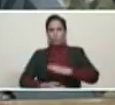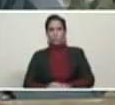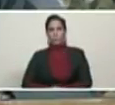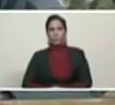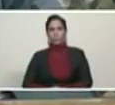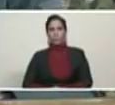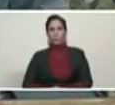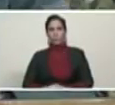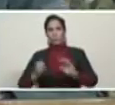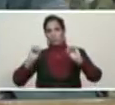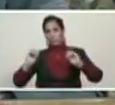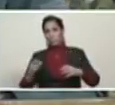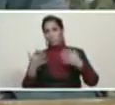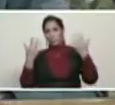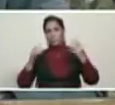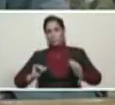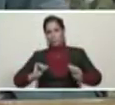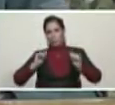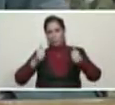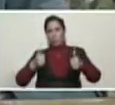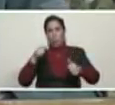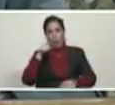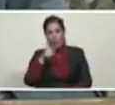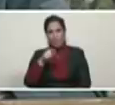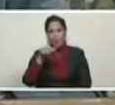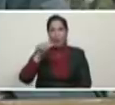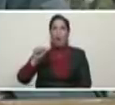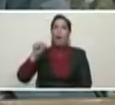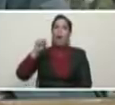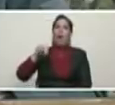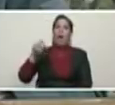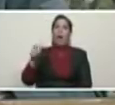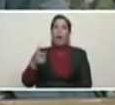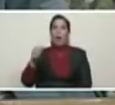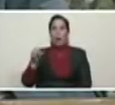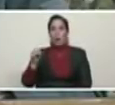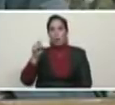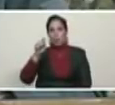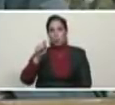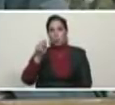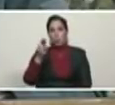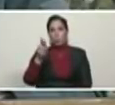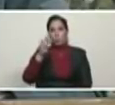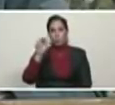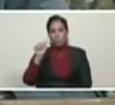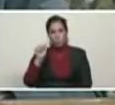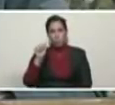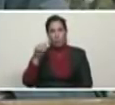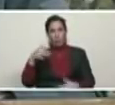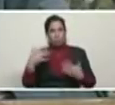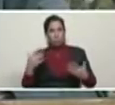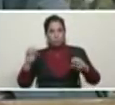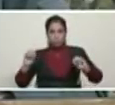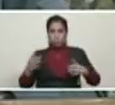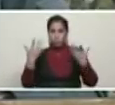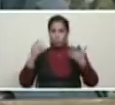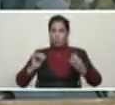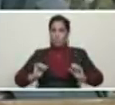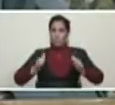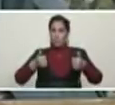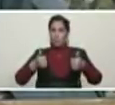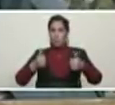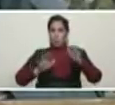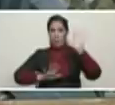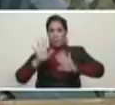La gloria se inició aquí, en Angostura, y podemos marcarla. La gloria se inició un febrero, un 15